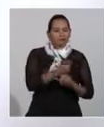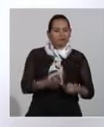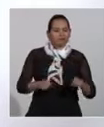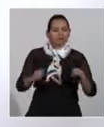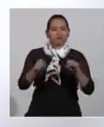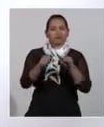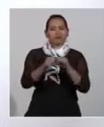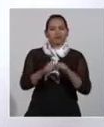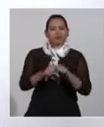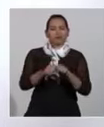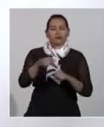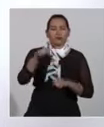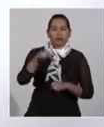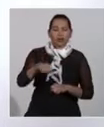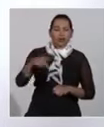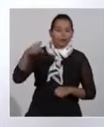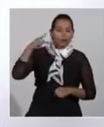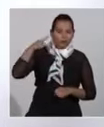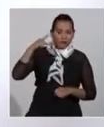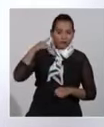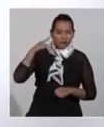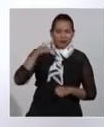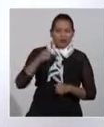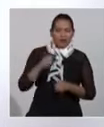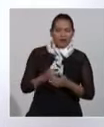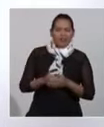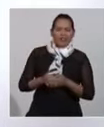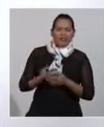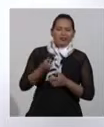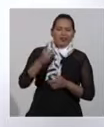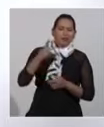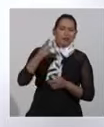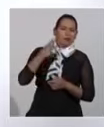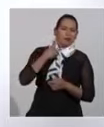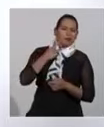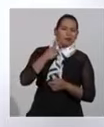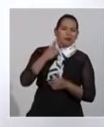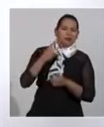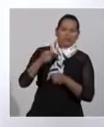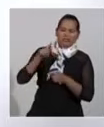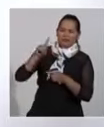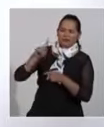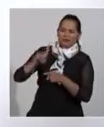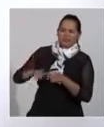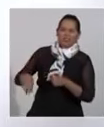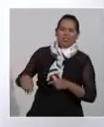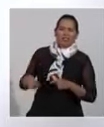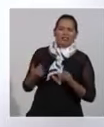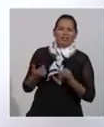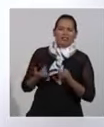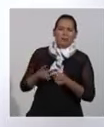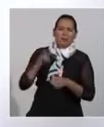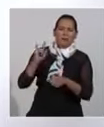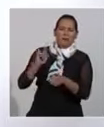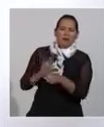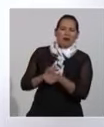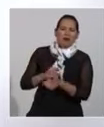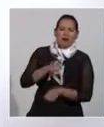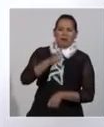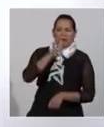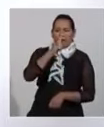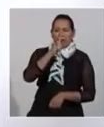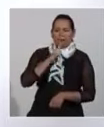público en Puebla hay que quitarle la frivolidad, la fatuidad, la fantochería. Hay